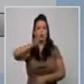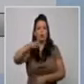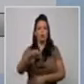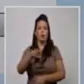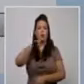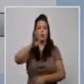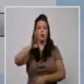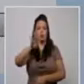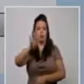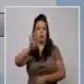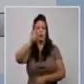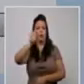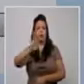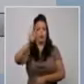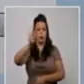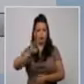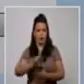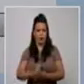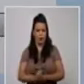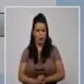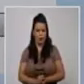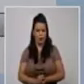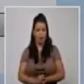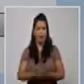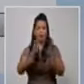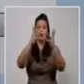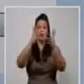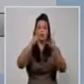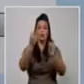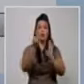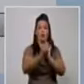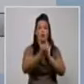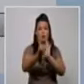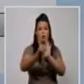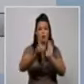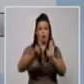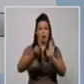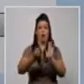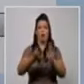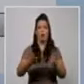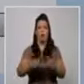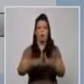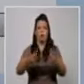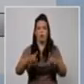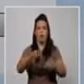44,84%. La cifra de confirmados ya se incrementa a